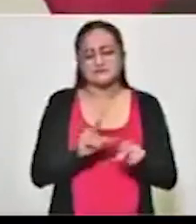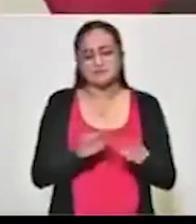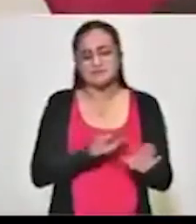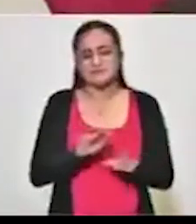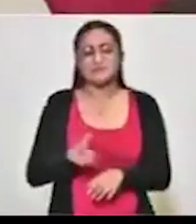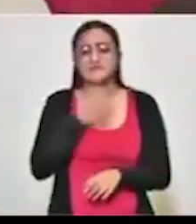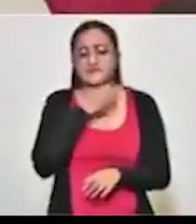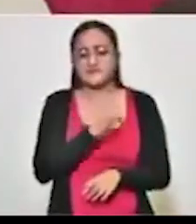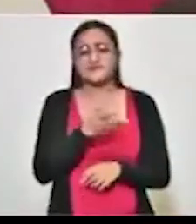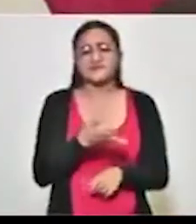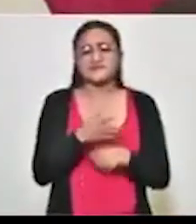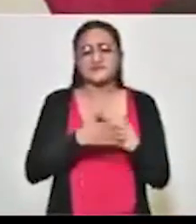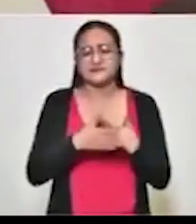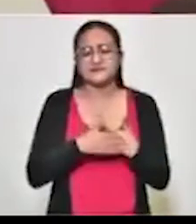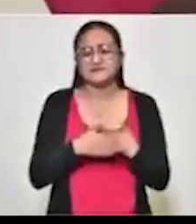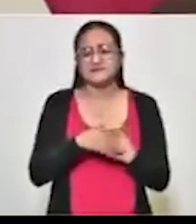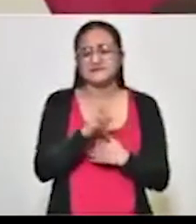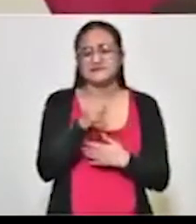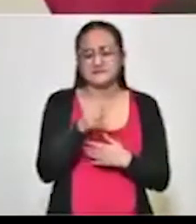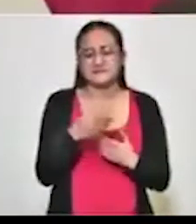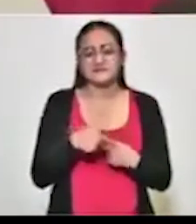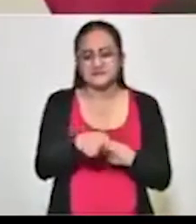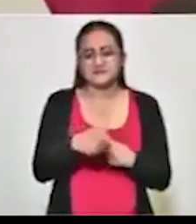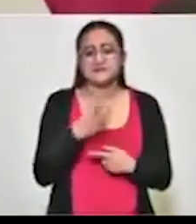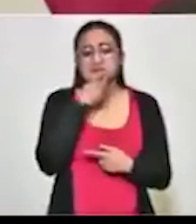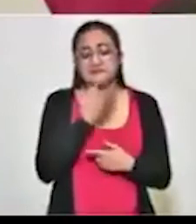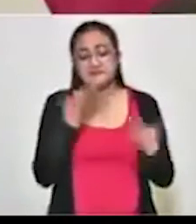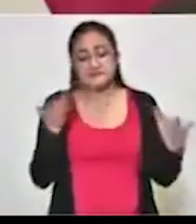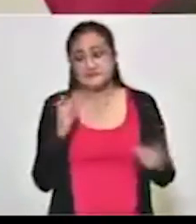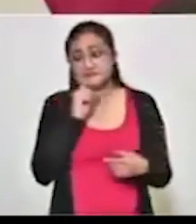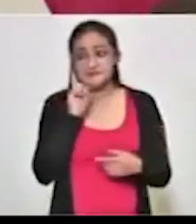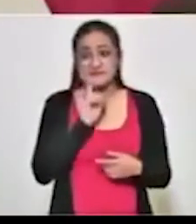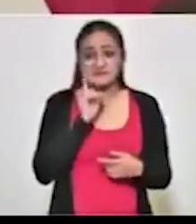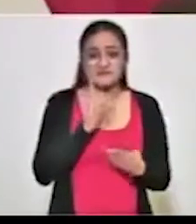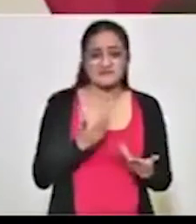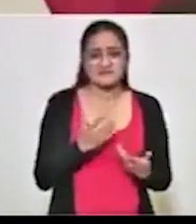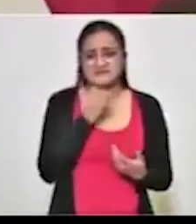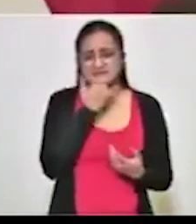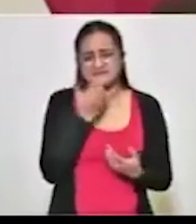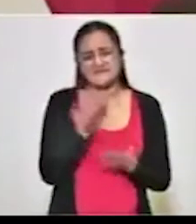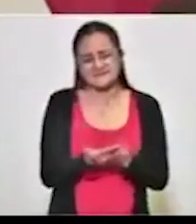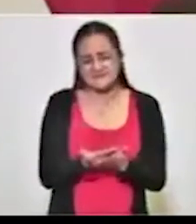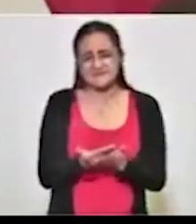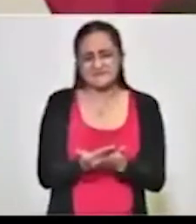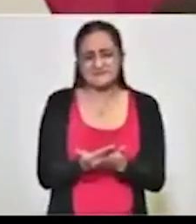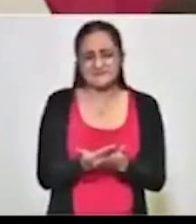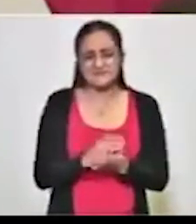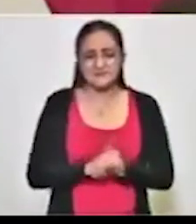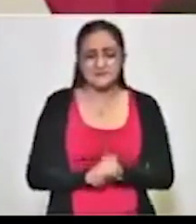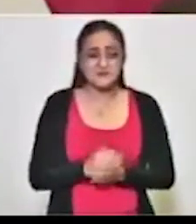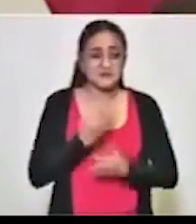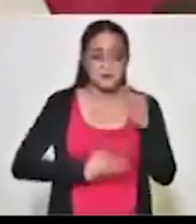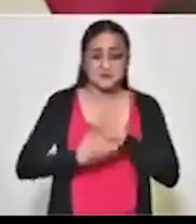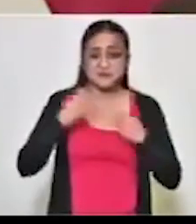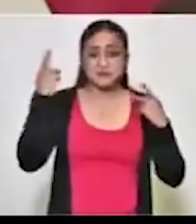Y respecto de las fiestas patrias y los dichos también, yo nomás le pediría a